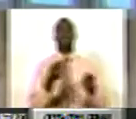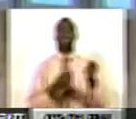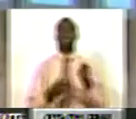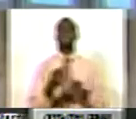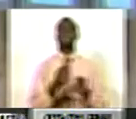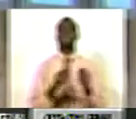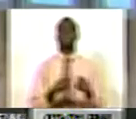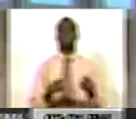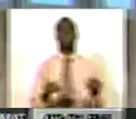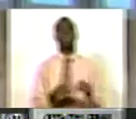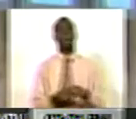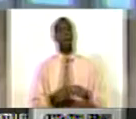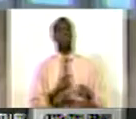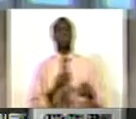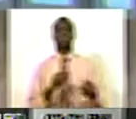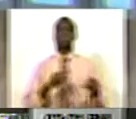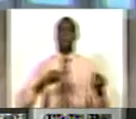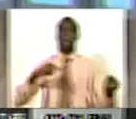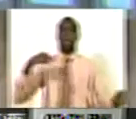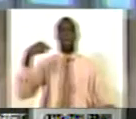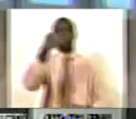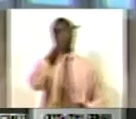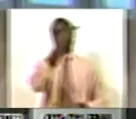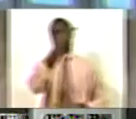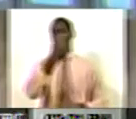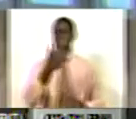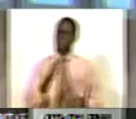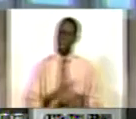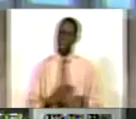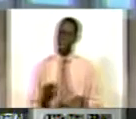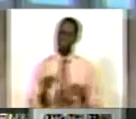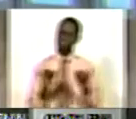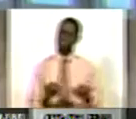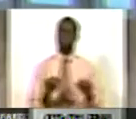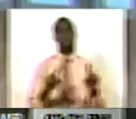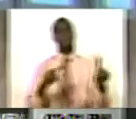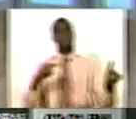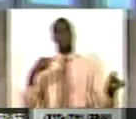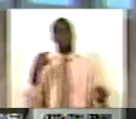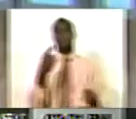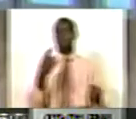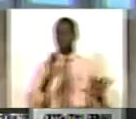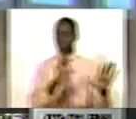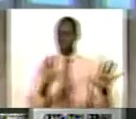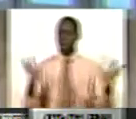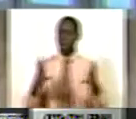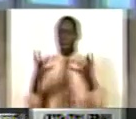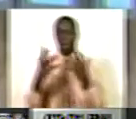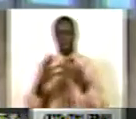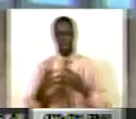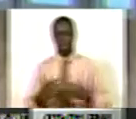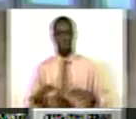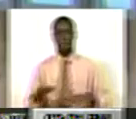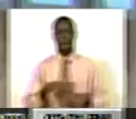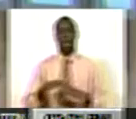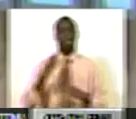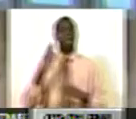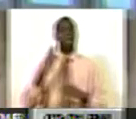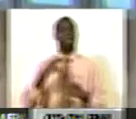de contraofensiva? ¿Por qué era necesario realizar ese proceso de organización de la revolución